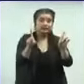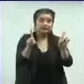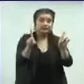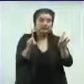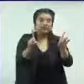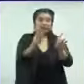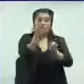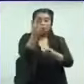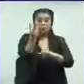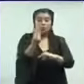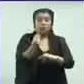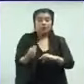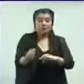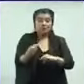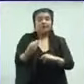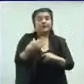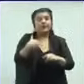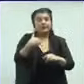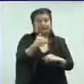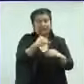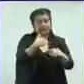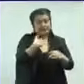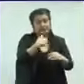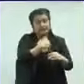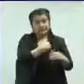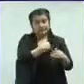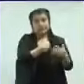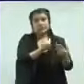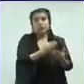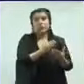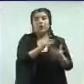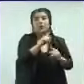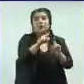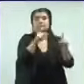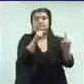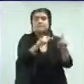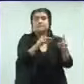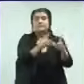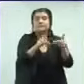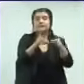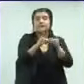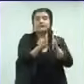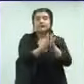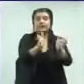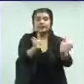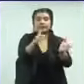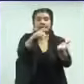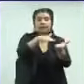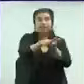a los diferentes unidades. Llamo la atención en primera instancia a la de la Dirección General de